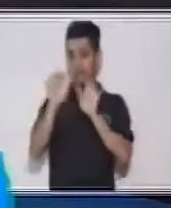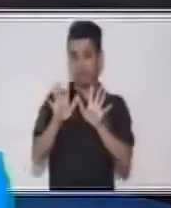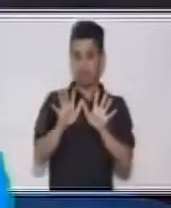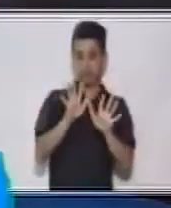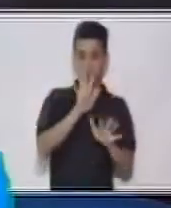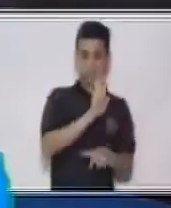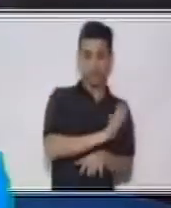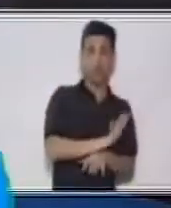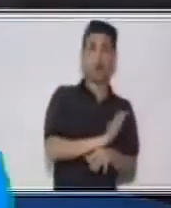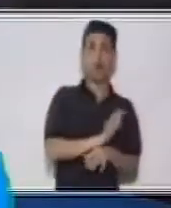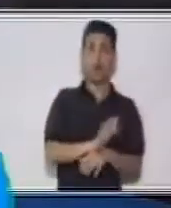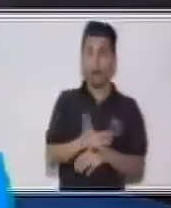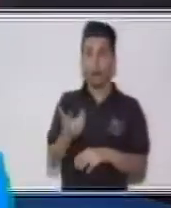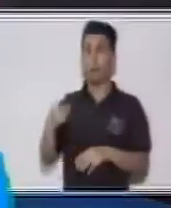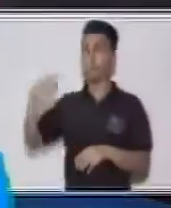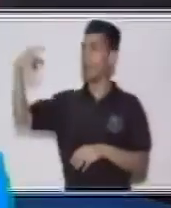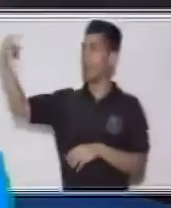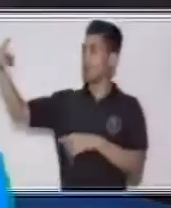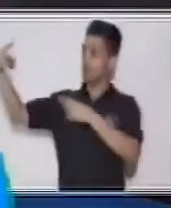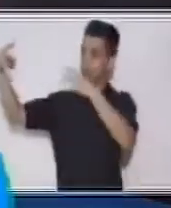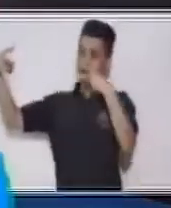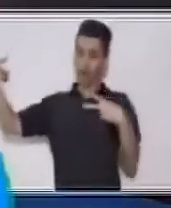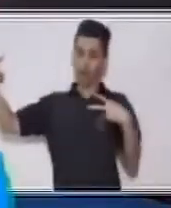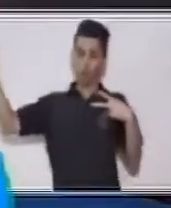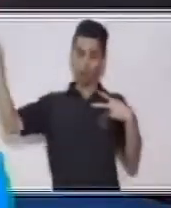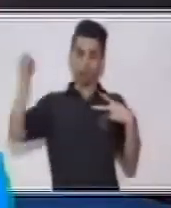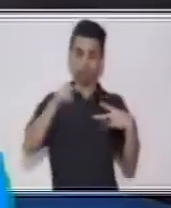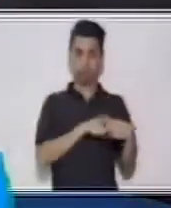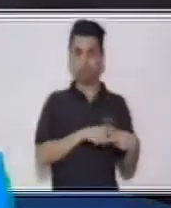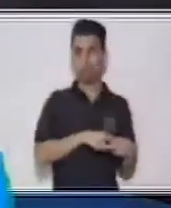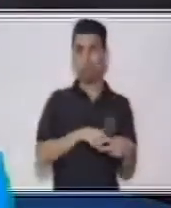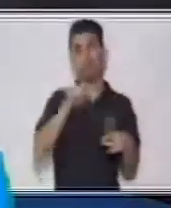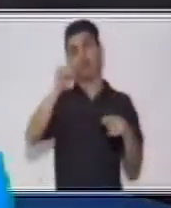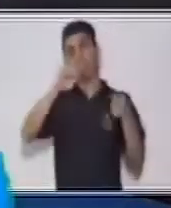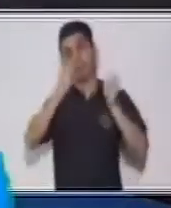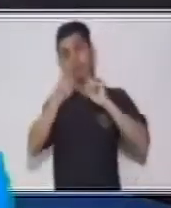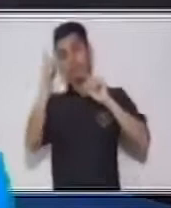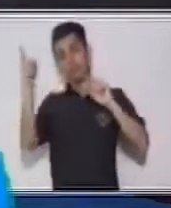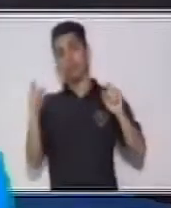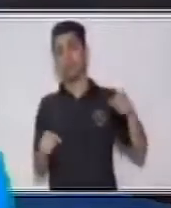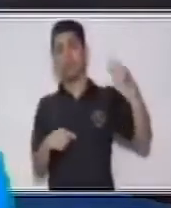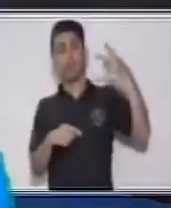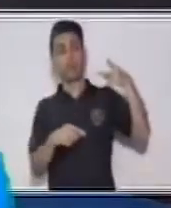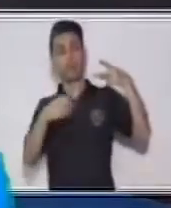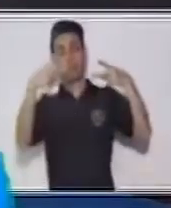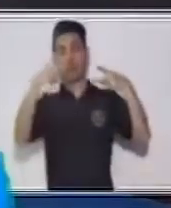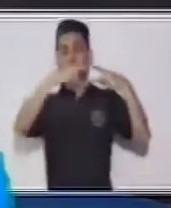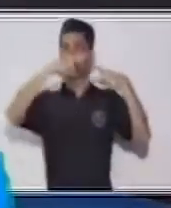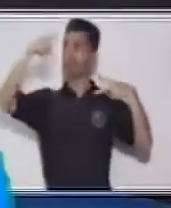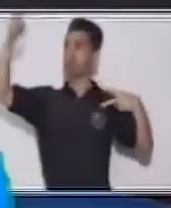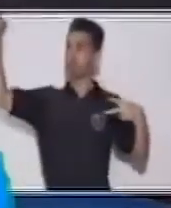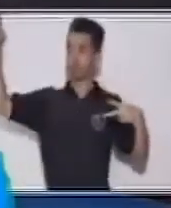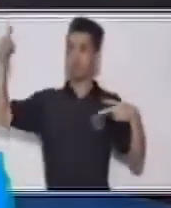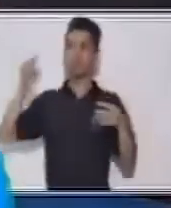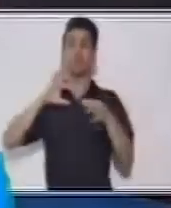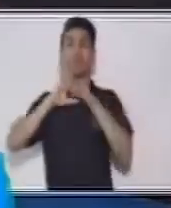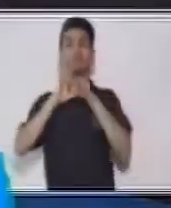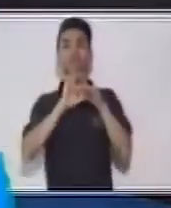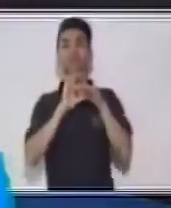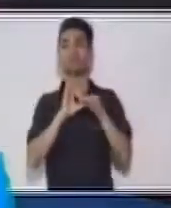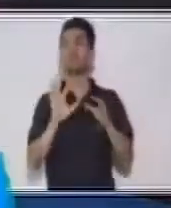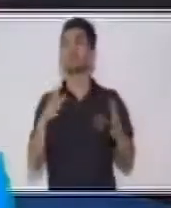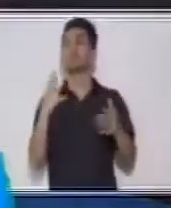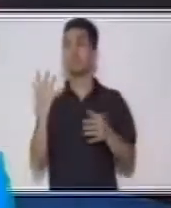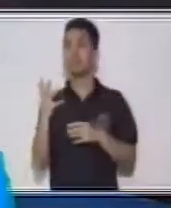estamos de mayor a menor y aquí de menor a mayor esto también guarda relación con los